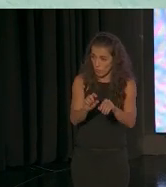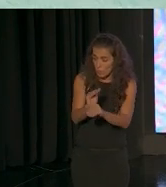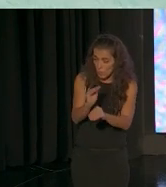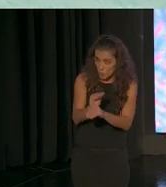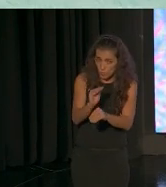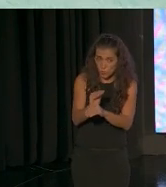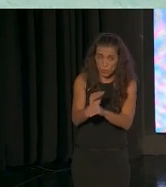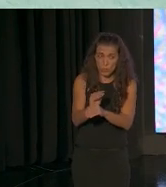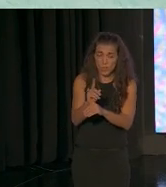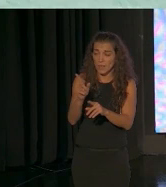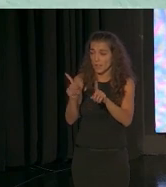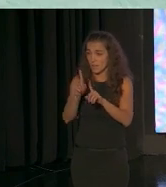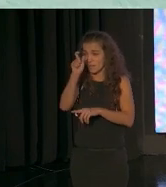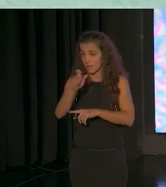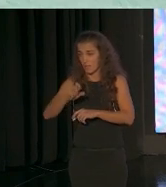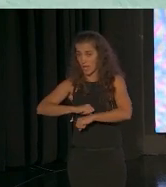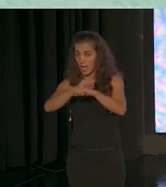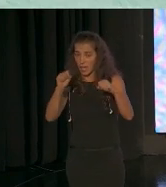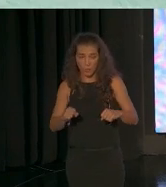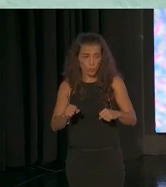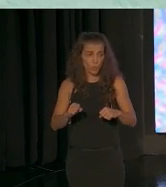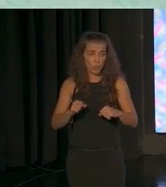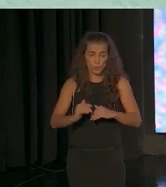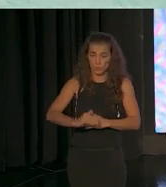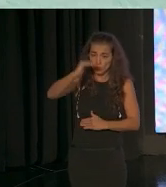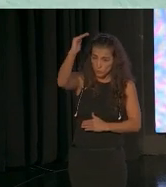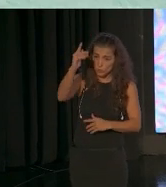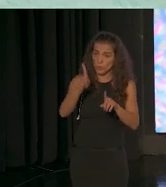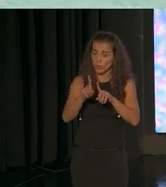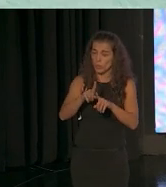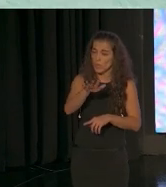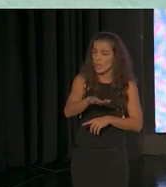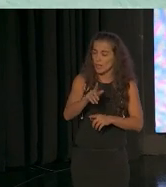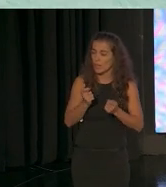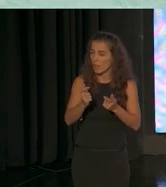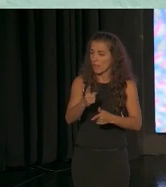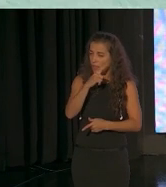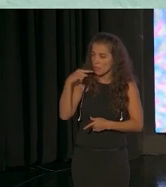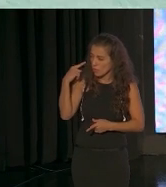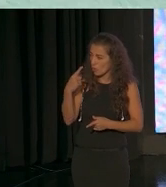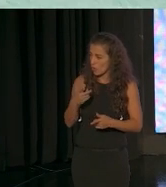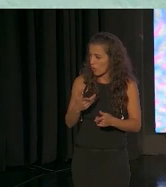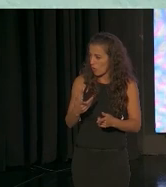posterior para los adultos y no lugares de huida, y no lugares de dolor o lugares de insatisfacción.